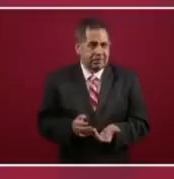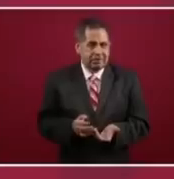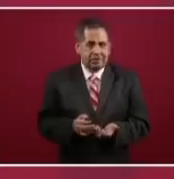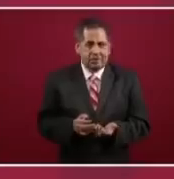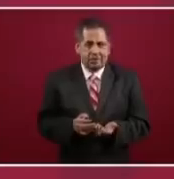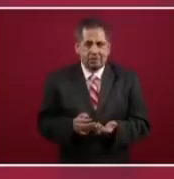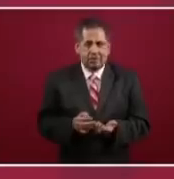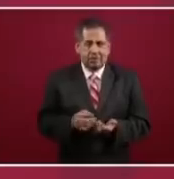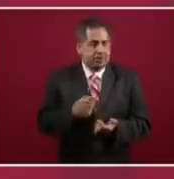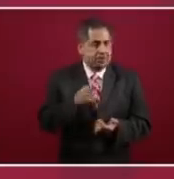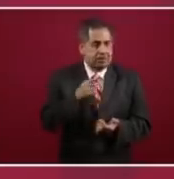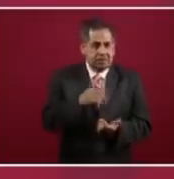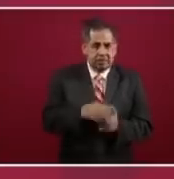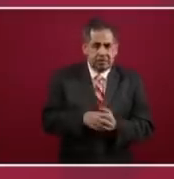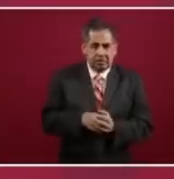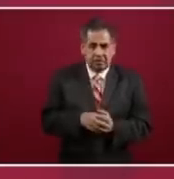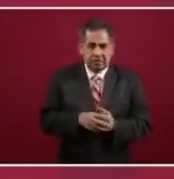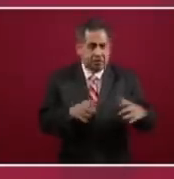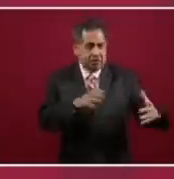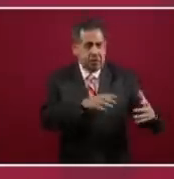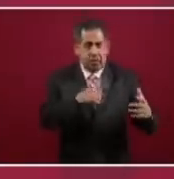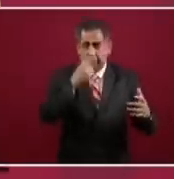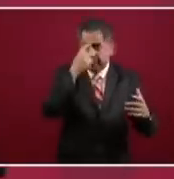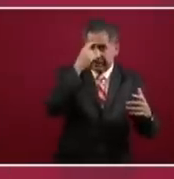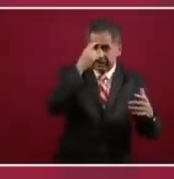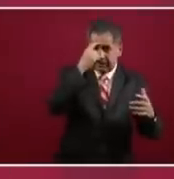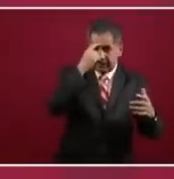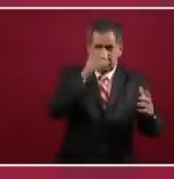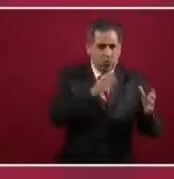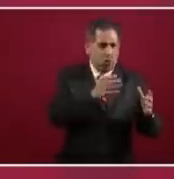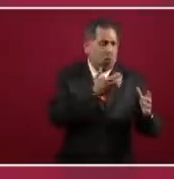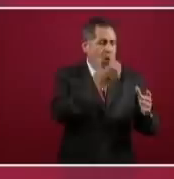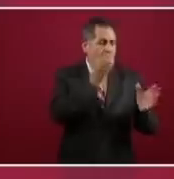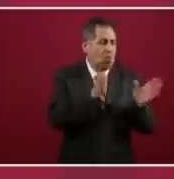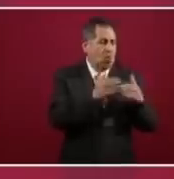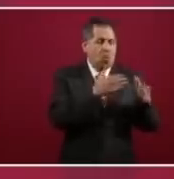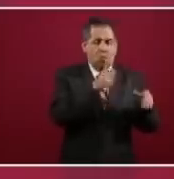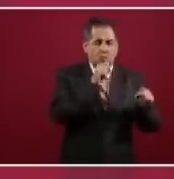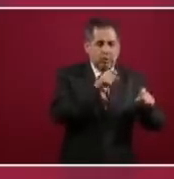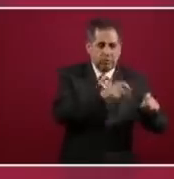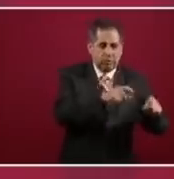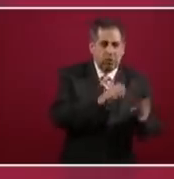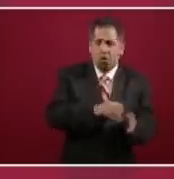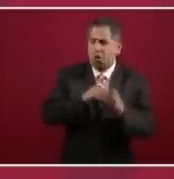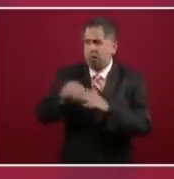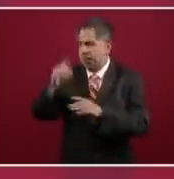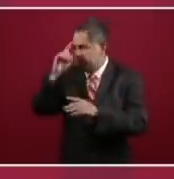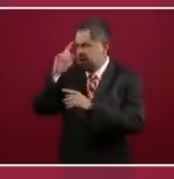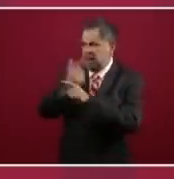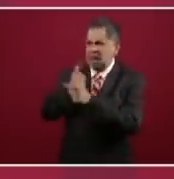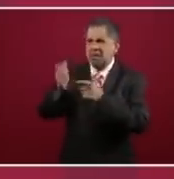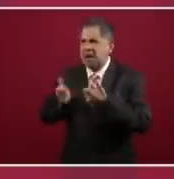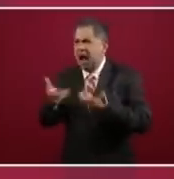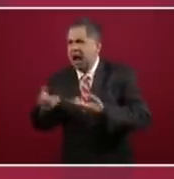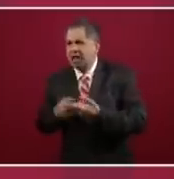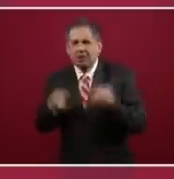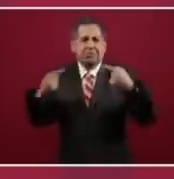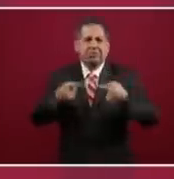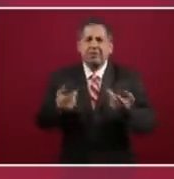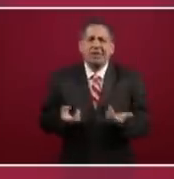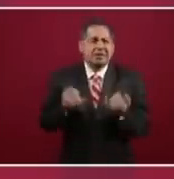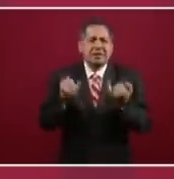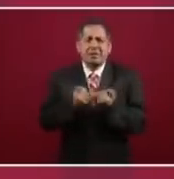tanto en un pensamiento liberal como el pensamiento conservador entonces no está dañarse texto